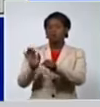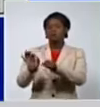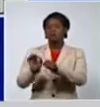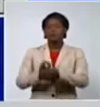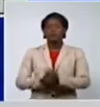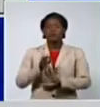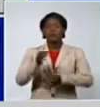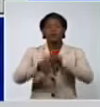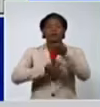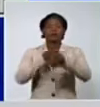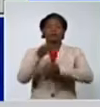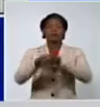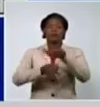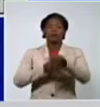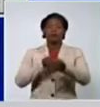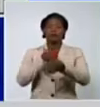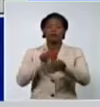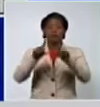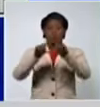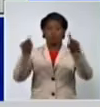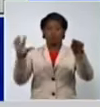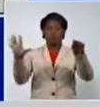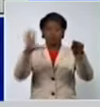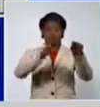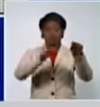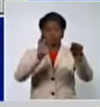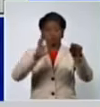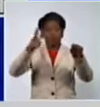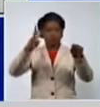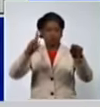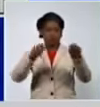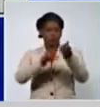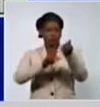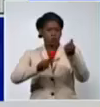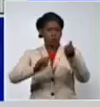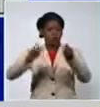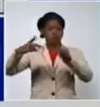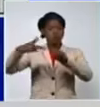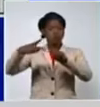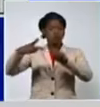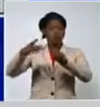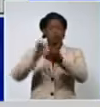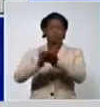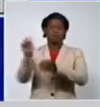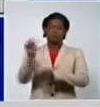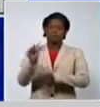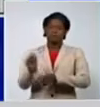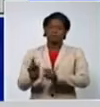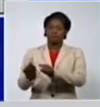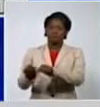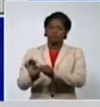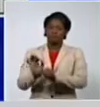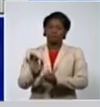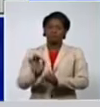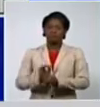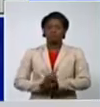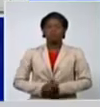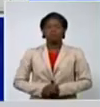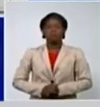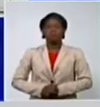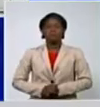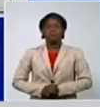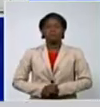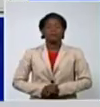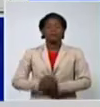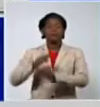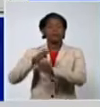país que pasa a un segundo lugar con su tasa de incidencia. Y la provincia de